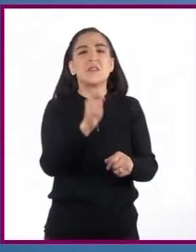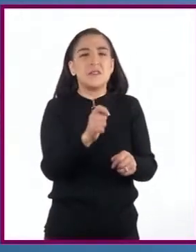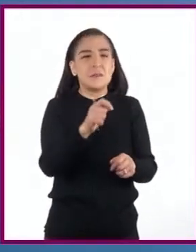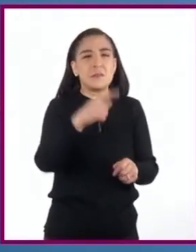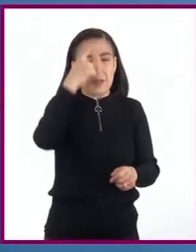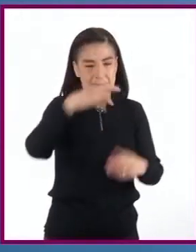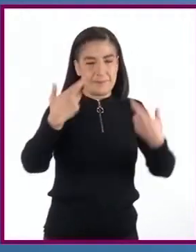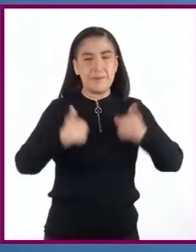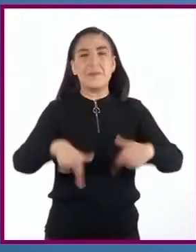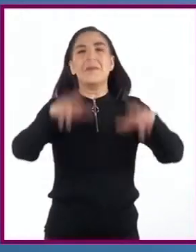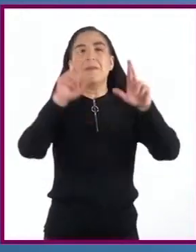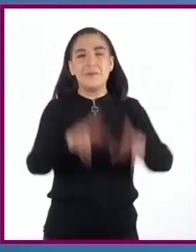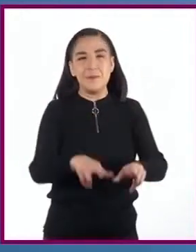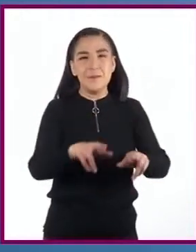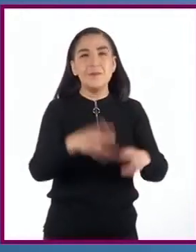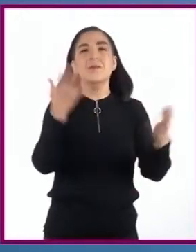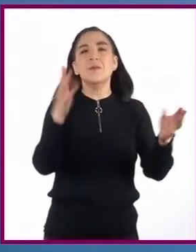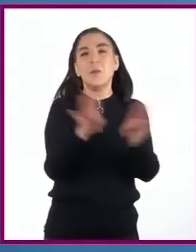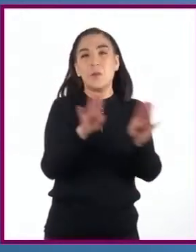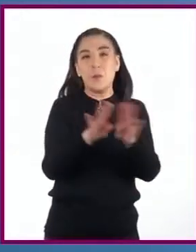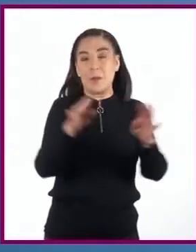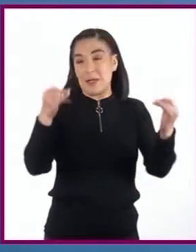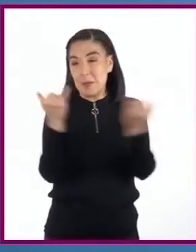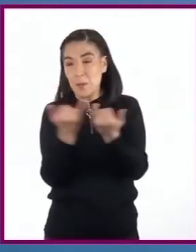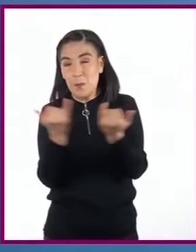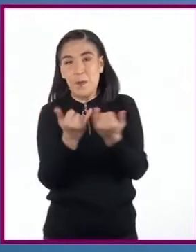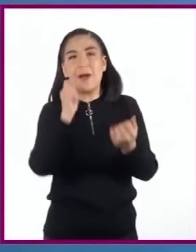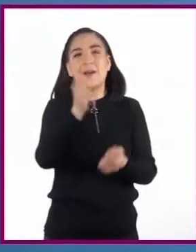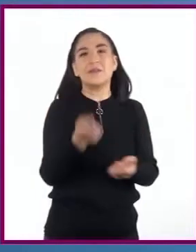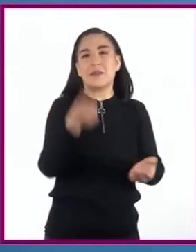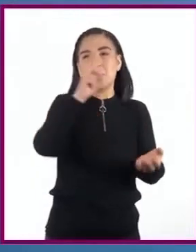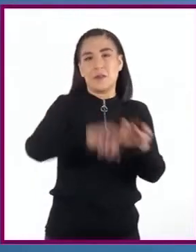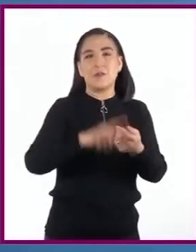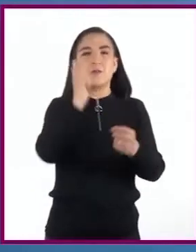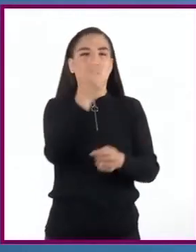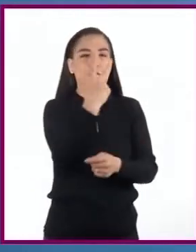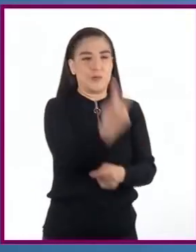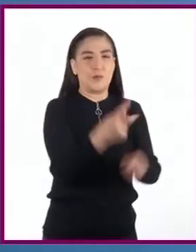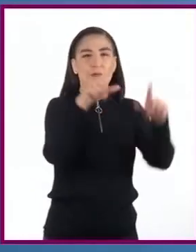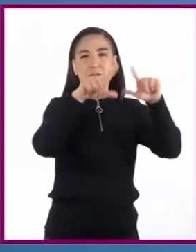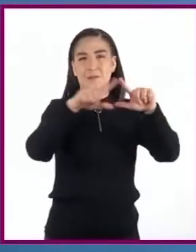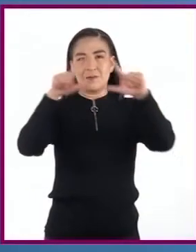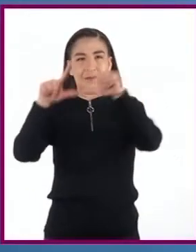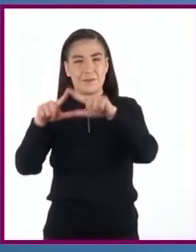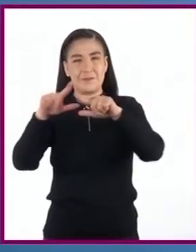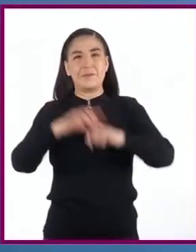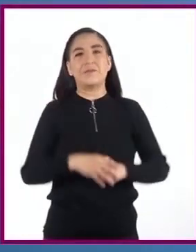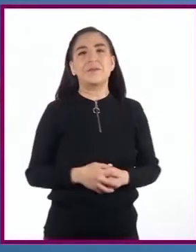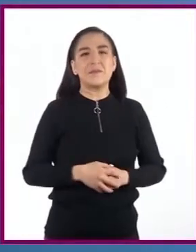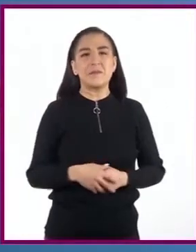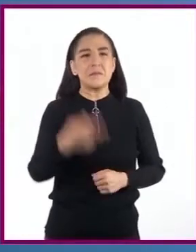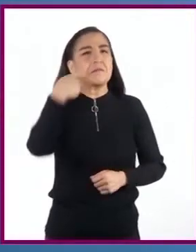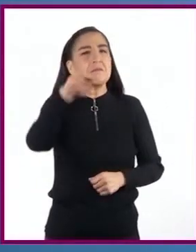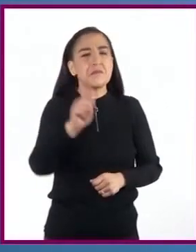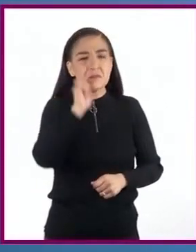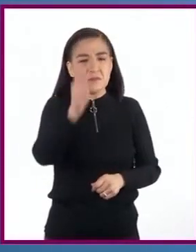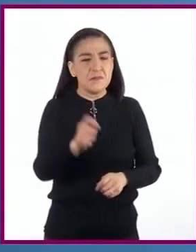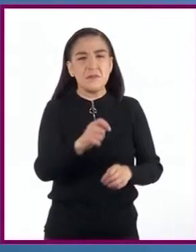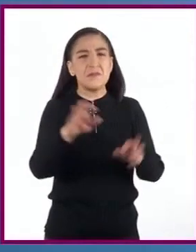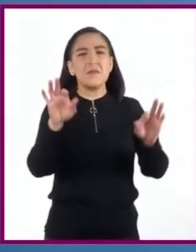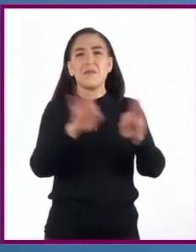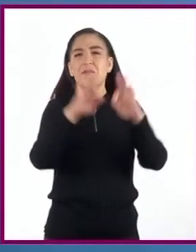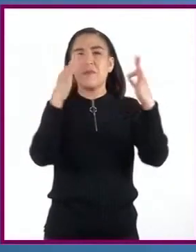para representar la congruencia que se establece entre 2 triángulos. Pero, ¿qué relación